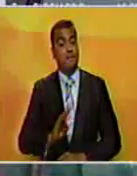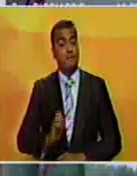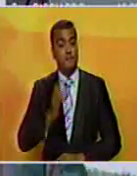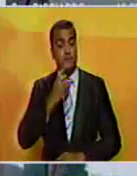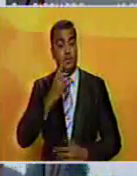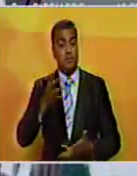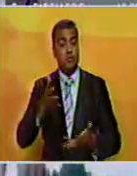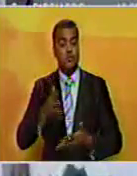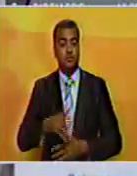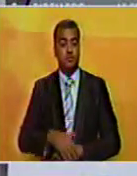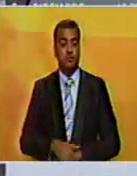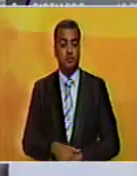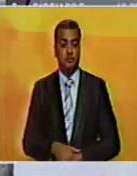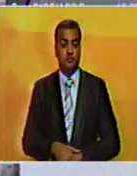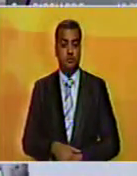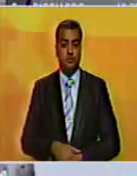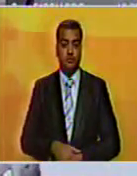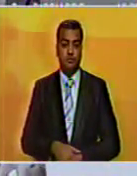el podio.